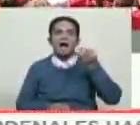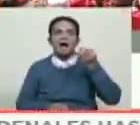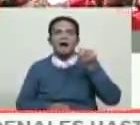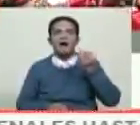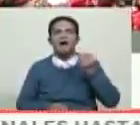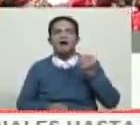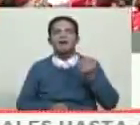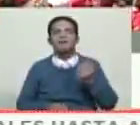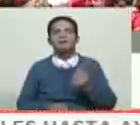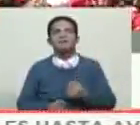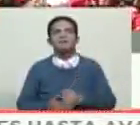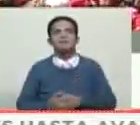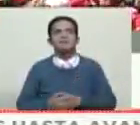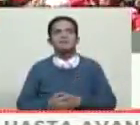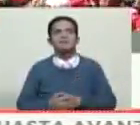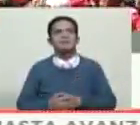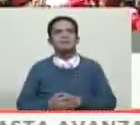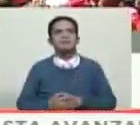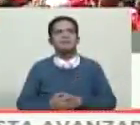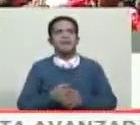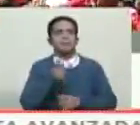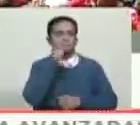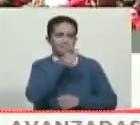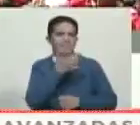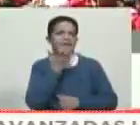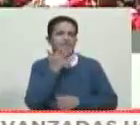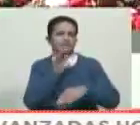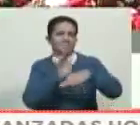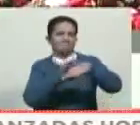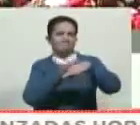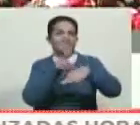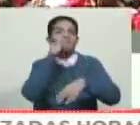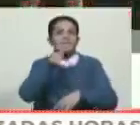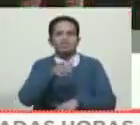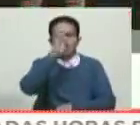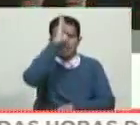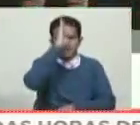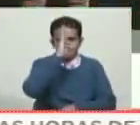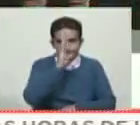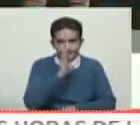y esto voy con los tibios, voy con los tibios.